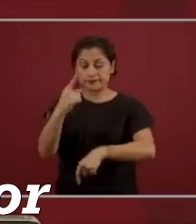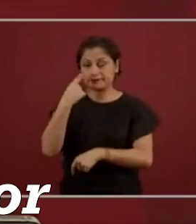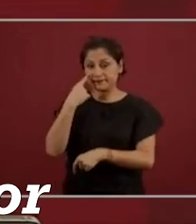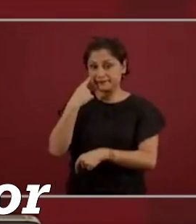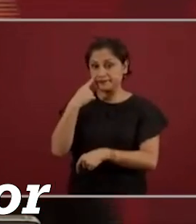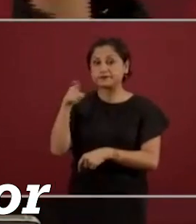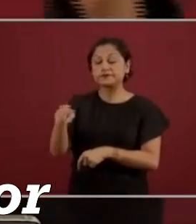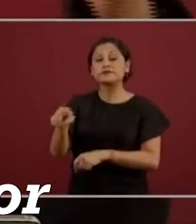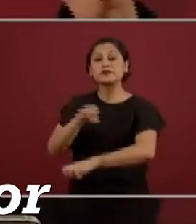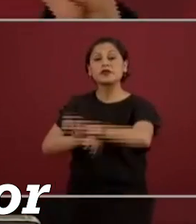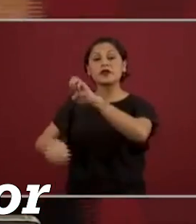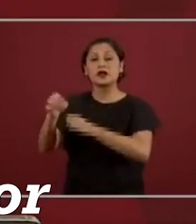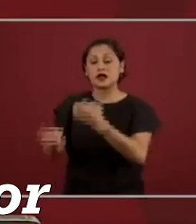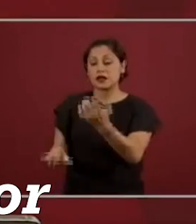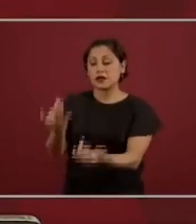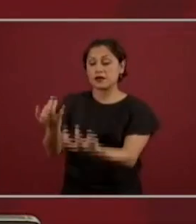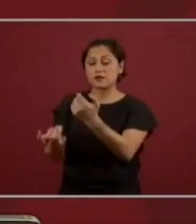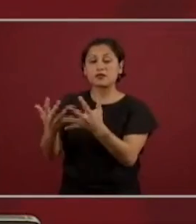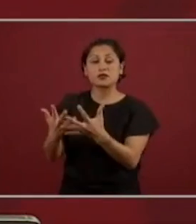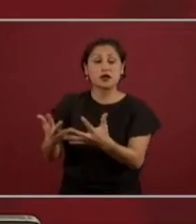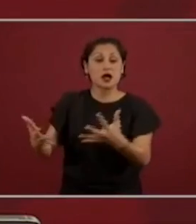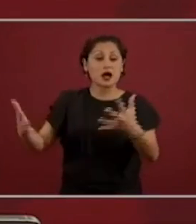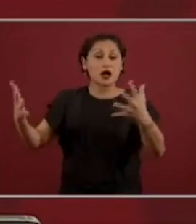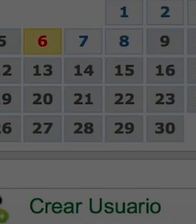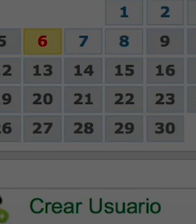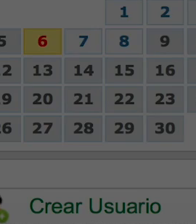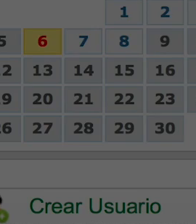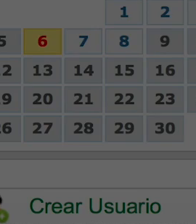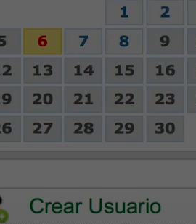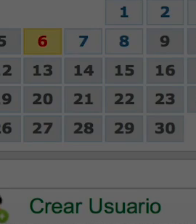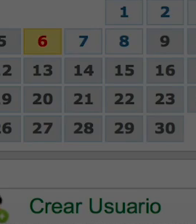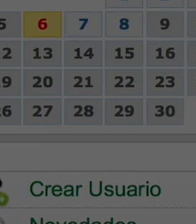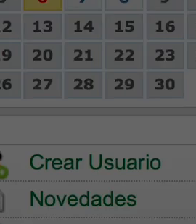estos hornos, por monumentales que son en su tamaño, con muy poco personal.